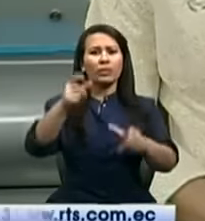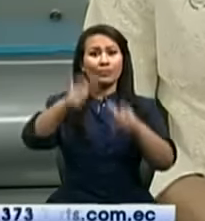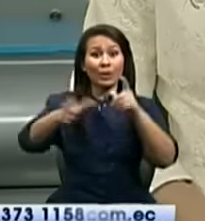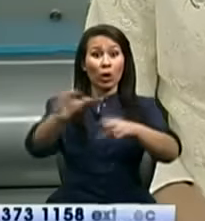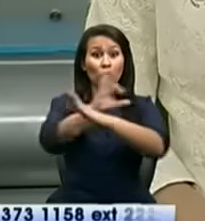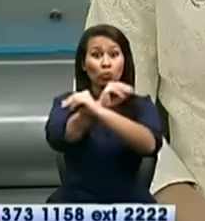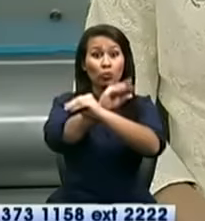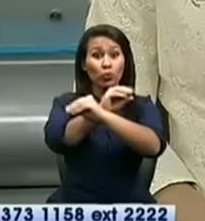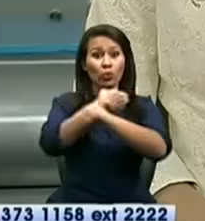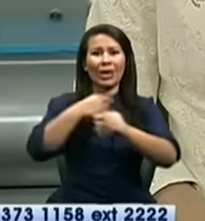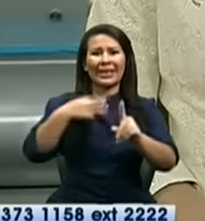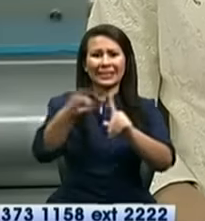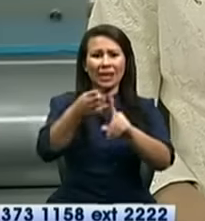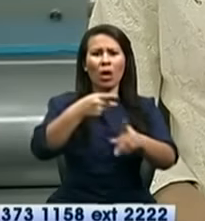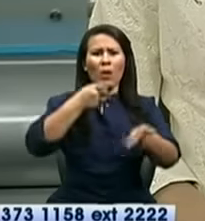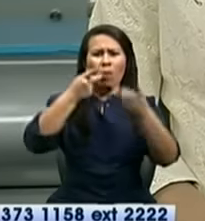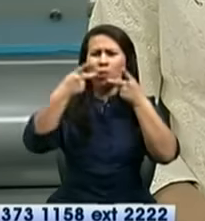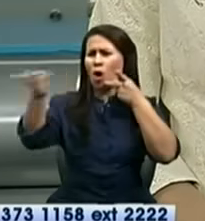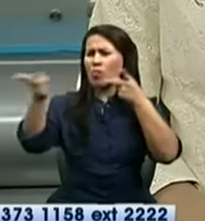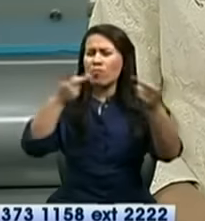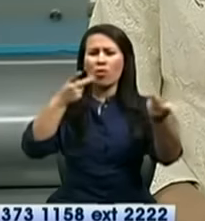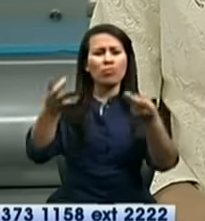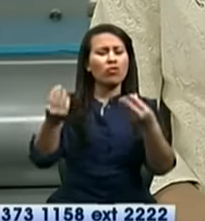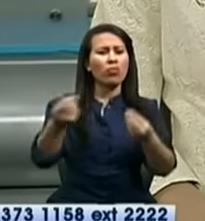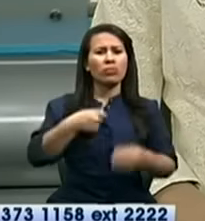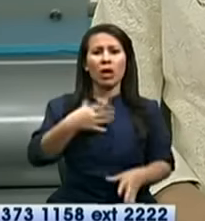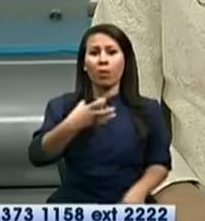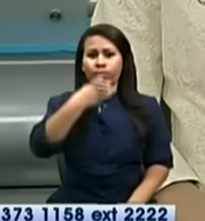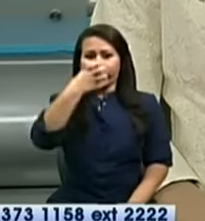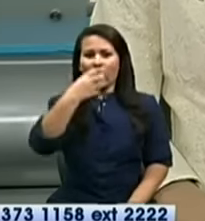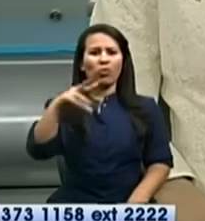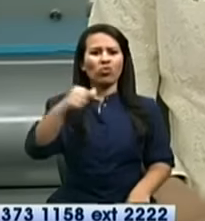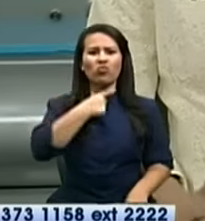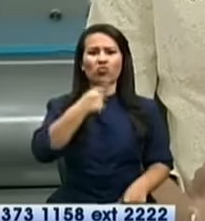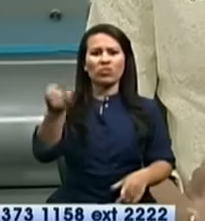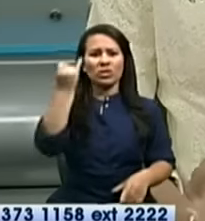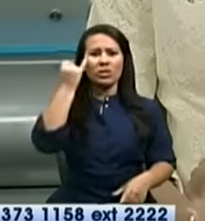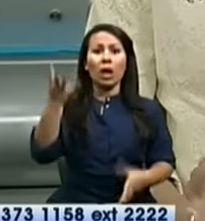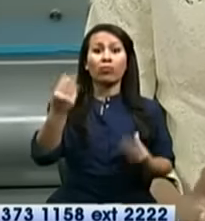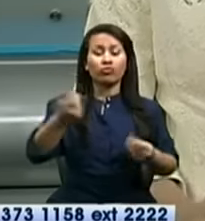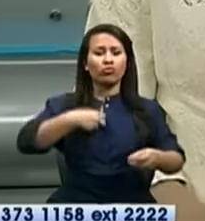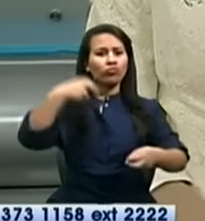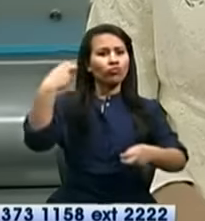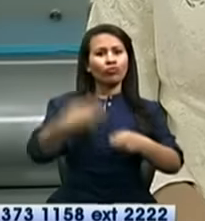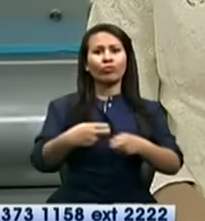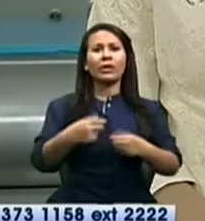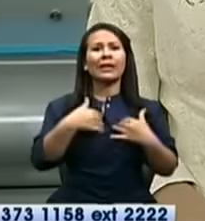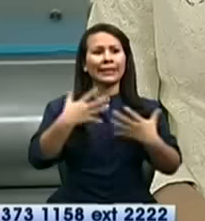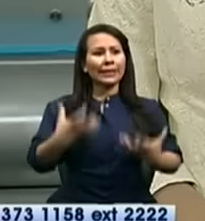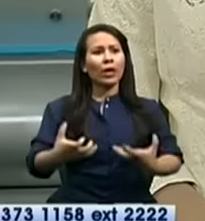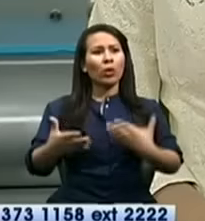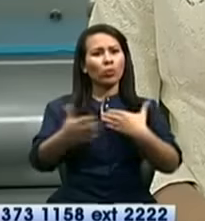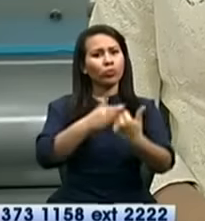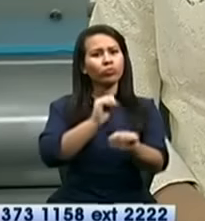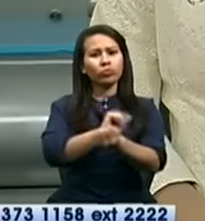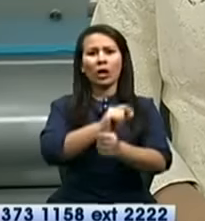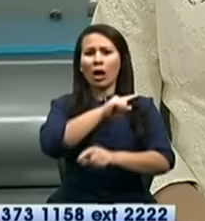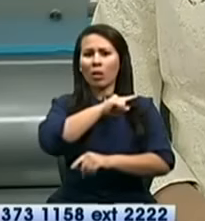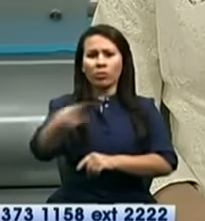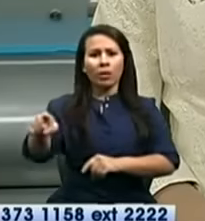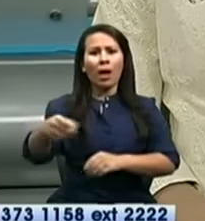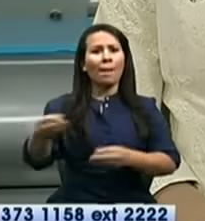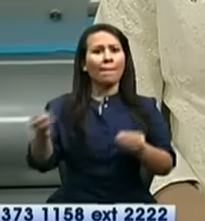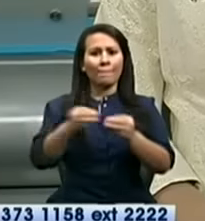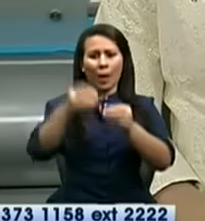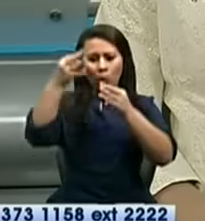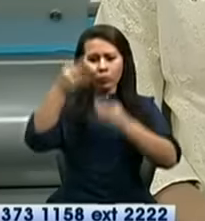rechazaron lo que ocurrió con las dos turistas argentinas en el balneario de Montañita. Muchos exigen que sea justicia y piden mayor seguridad en